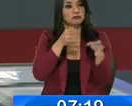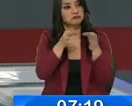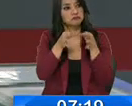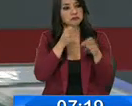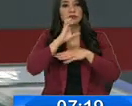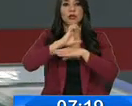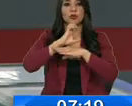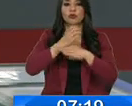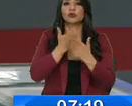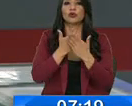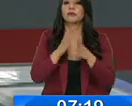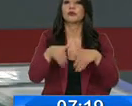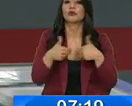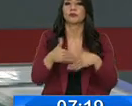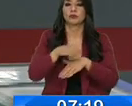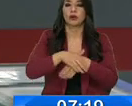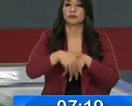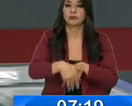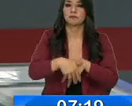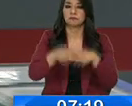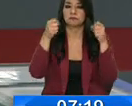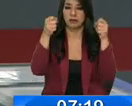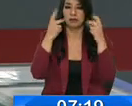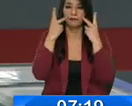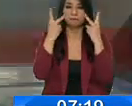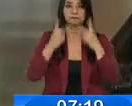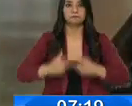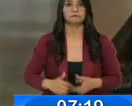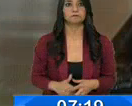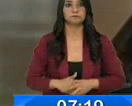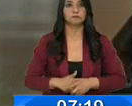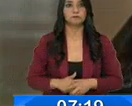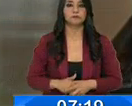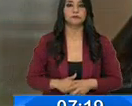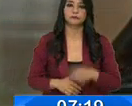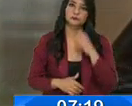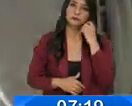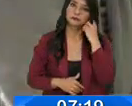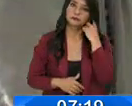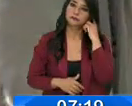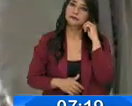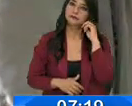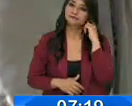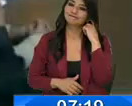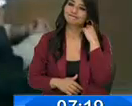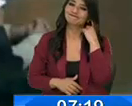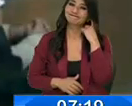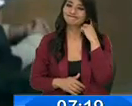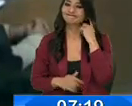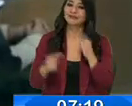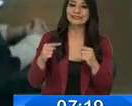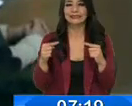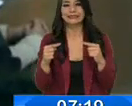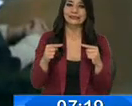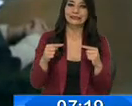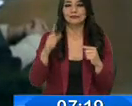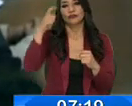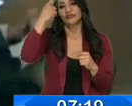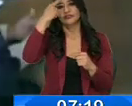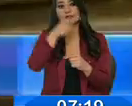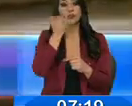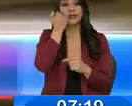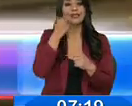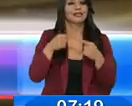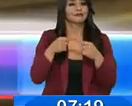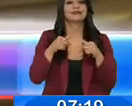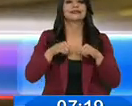tras las paralizaciones. Veamos. Que las divergencias se mantienen entre el Ejecutivo y el sector